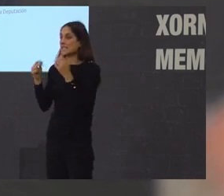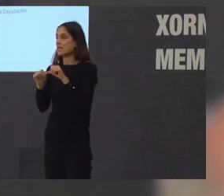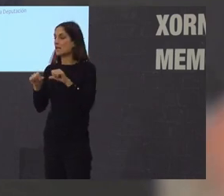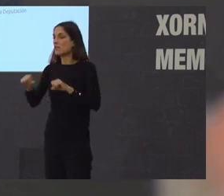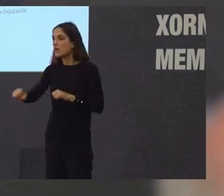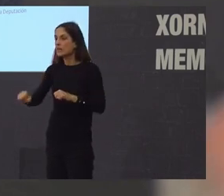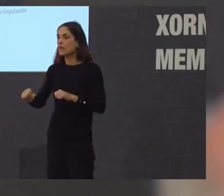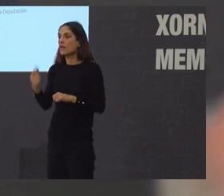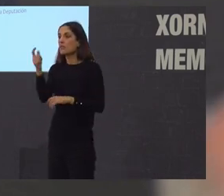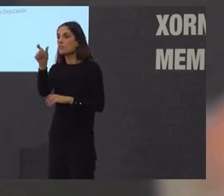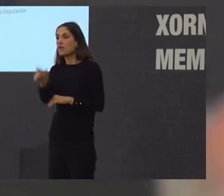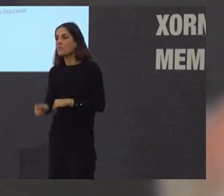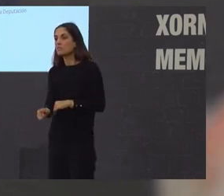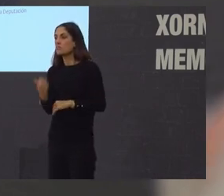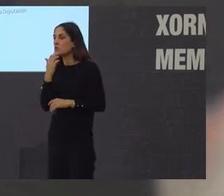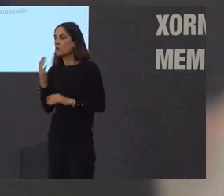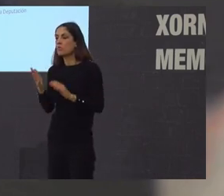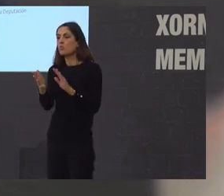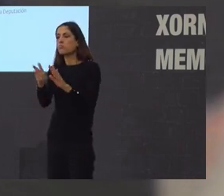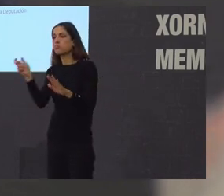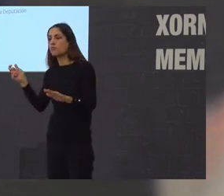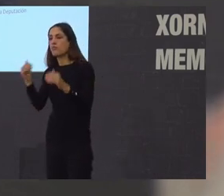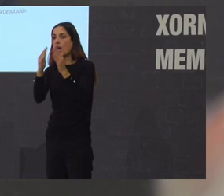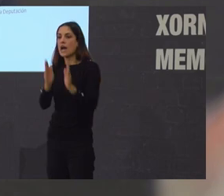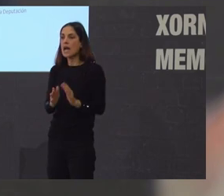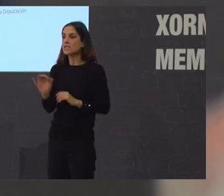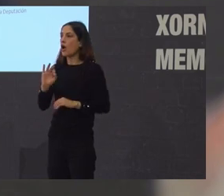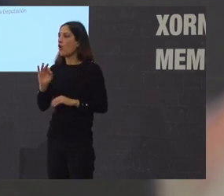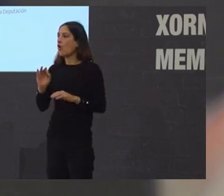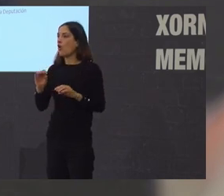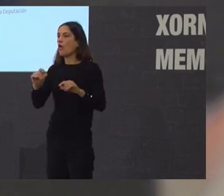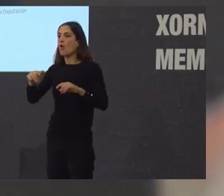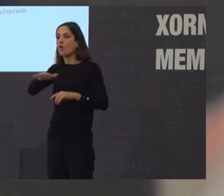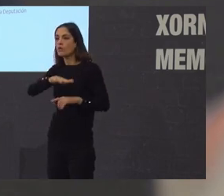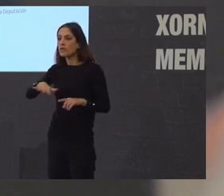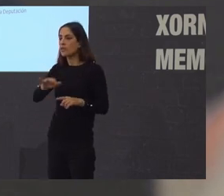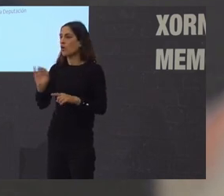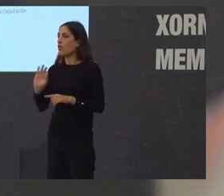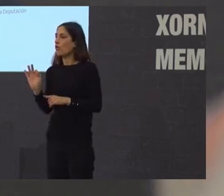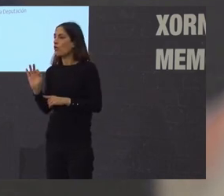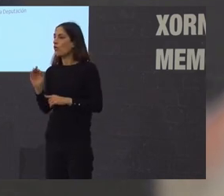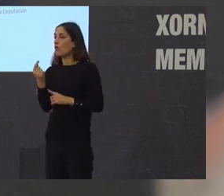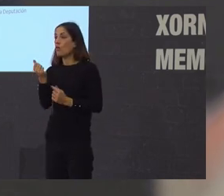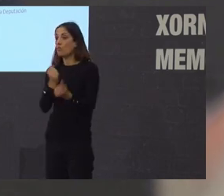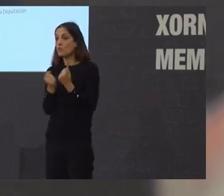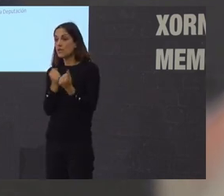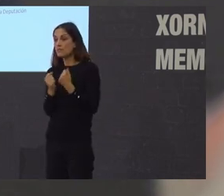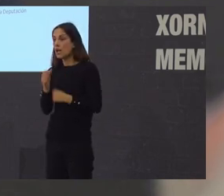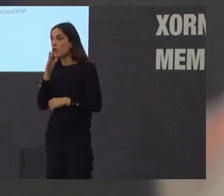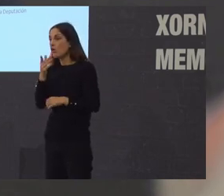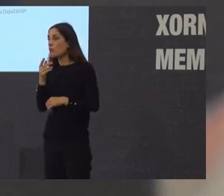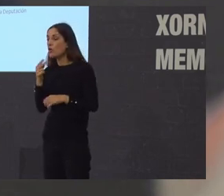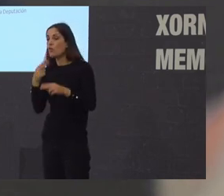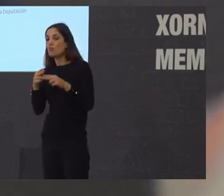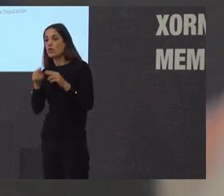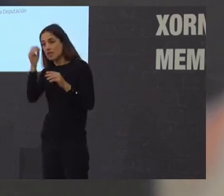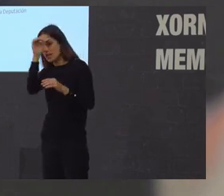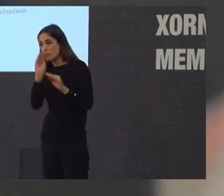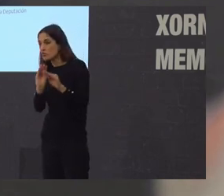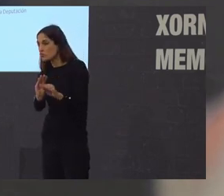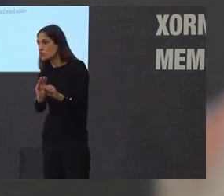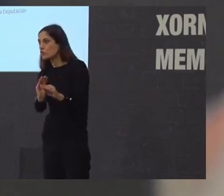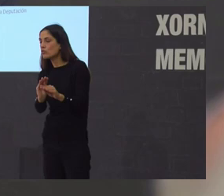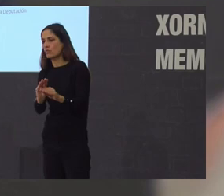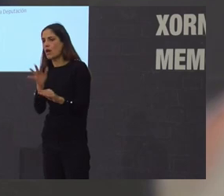una casa, de una tierra o de un patrimonio por ser rojo, eso es legal. Y como es